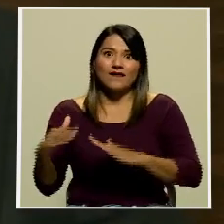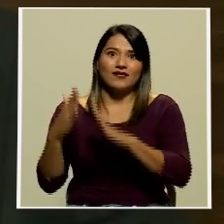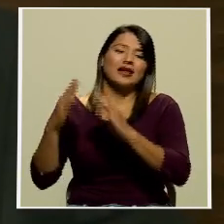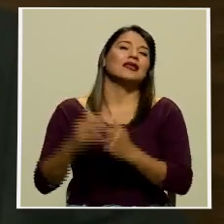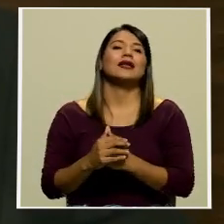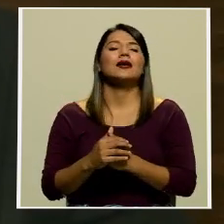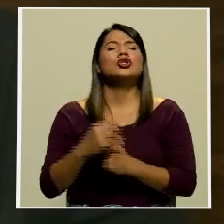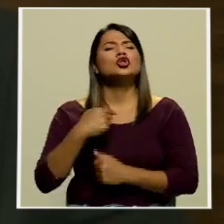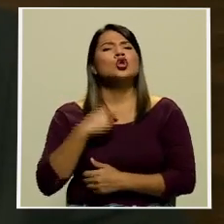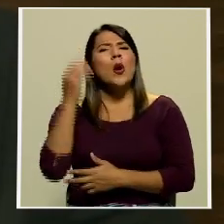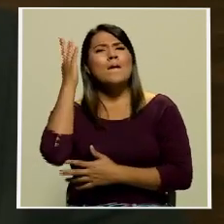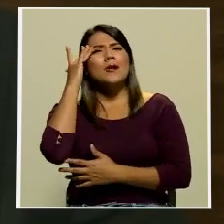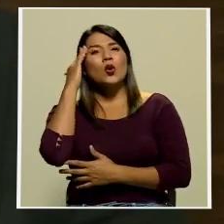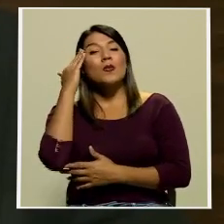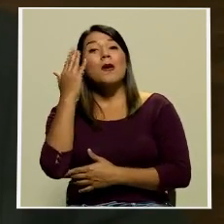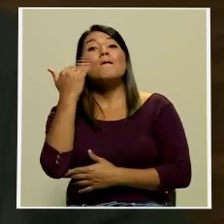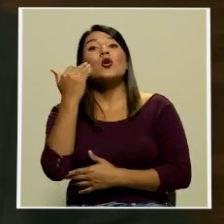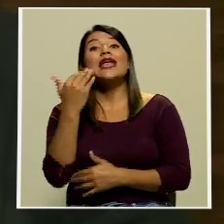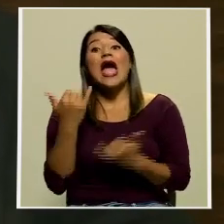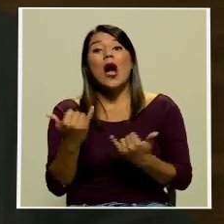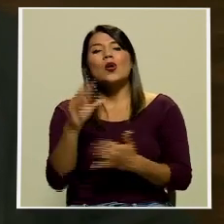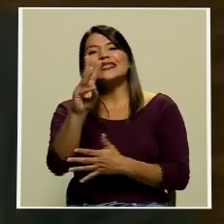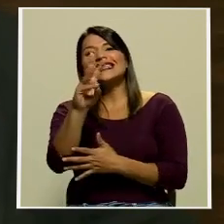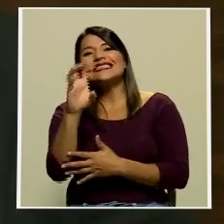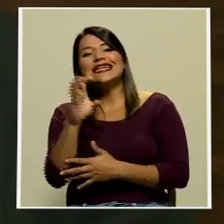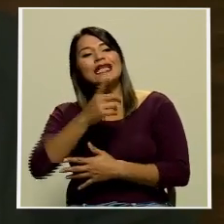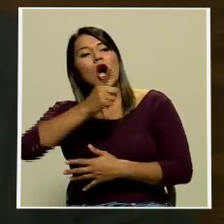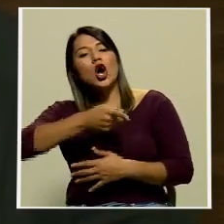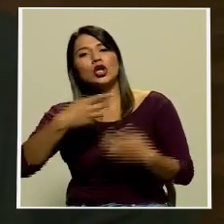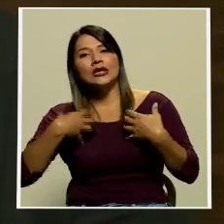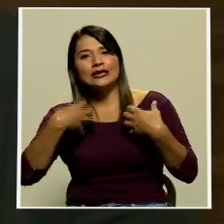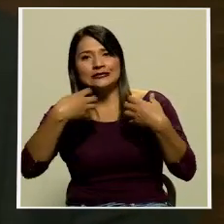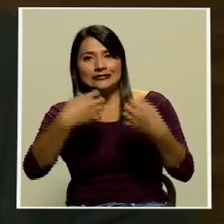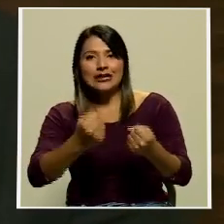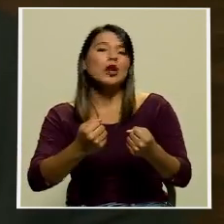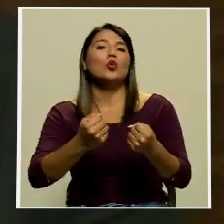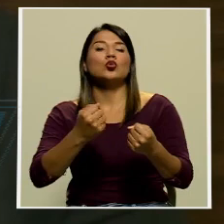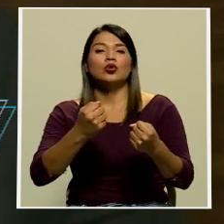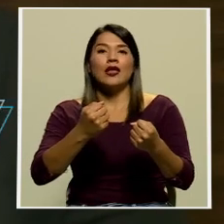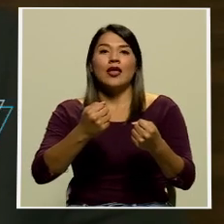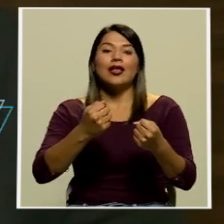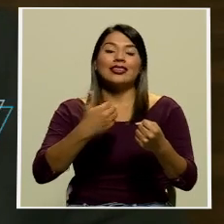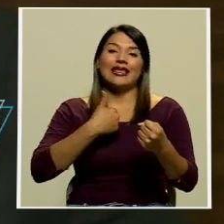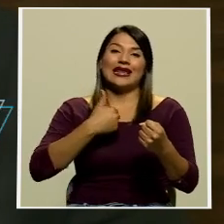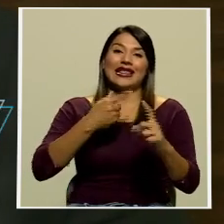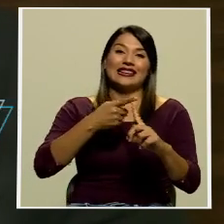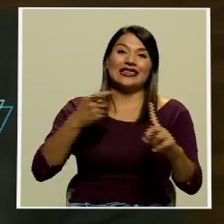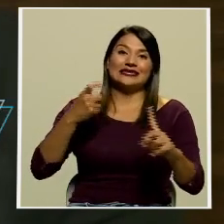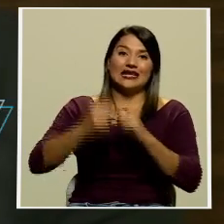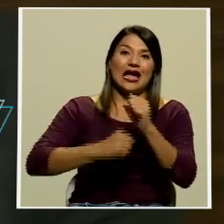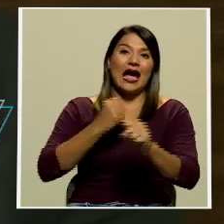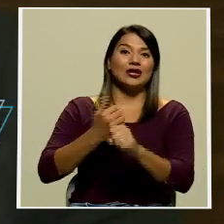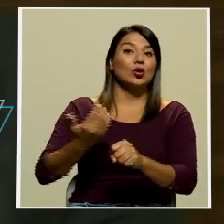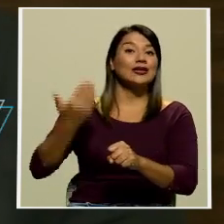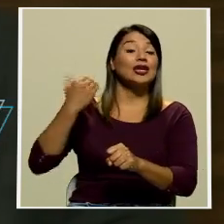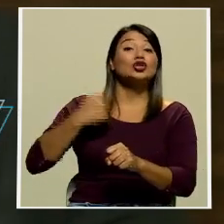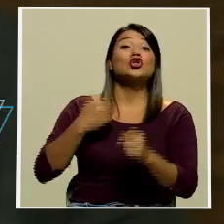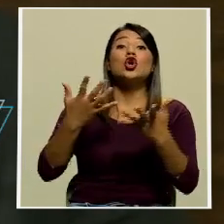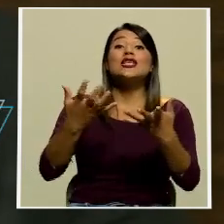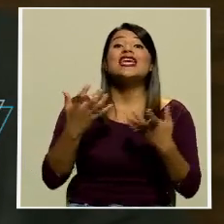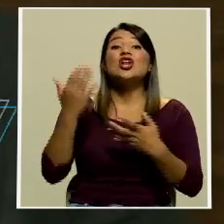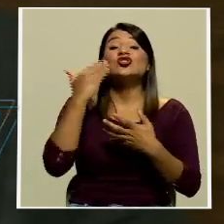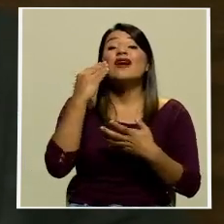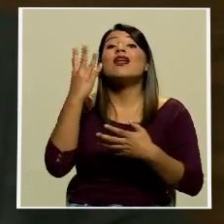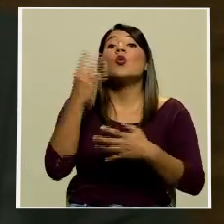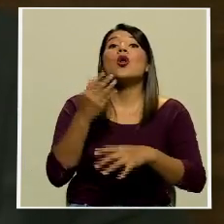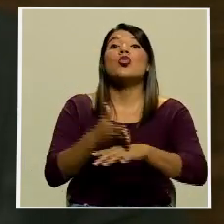mucho las 600 órdenes sanitarias que estaban pendientes de los años anteriores. Yo quisiera saber hasta dónde avanzó el MEP